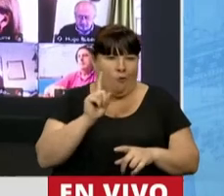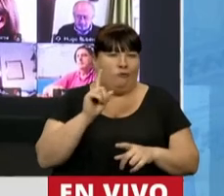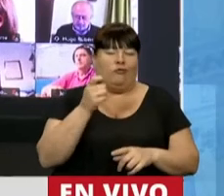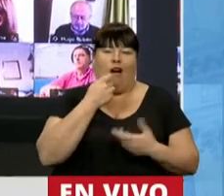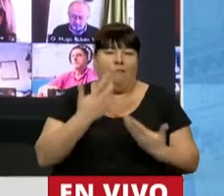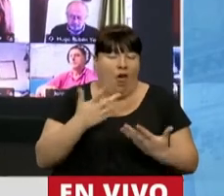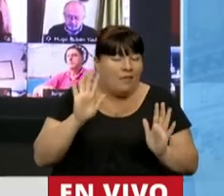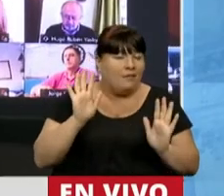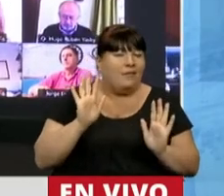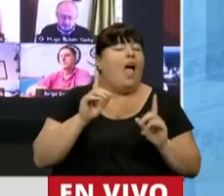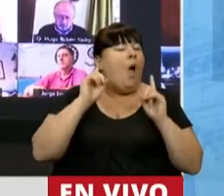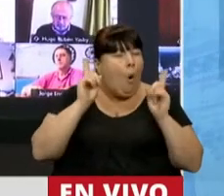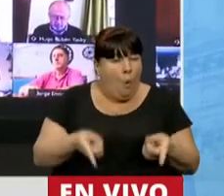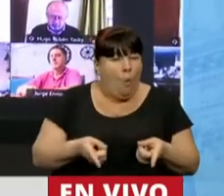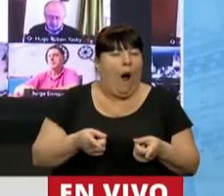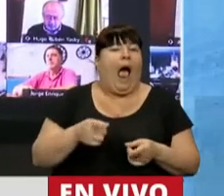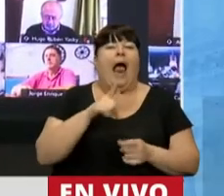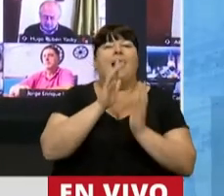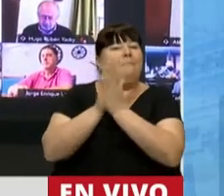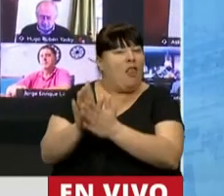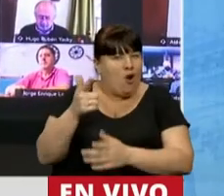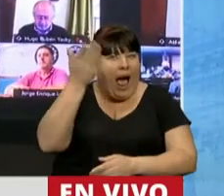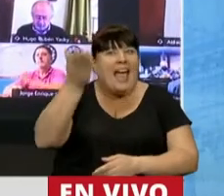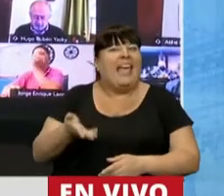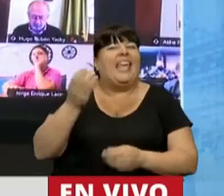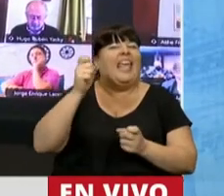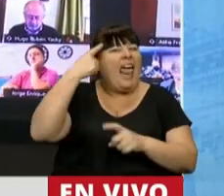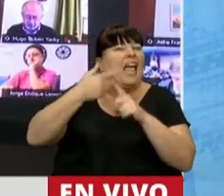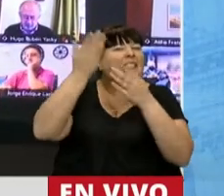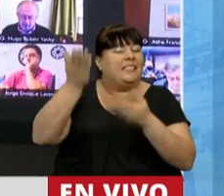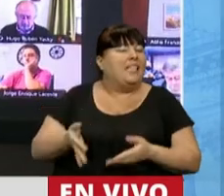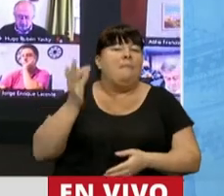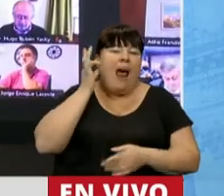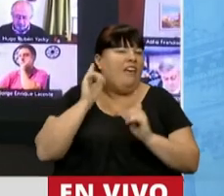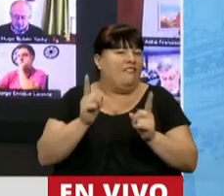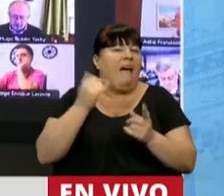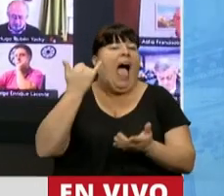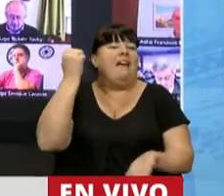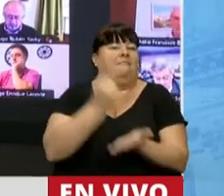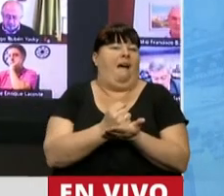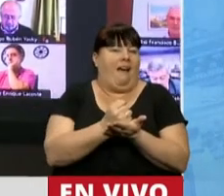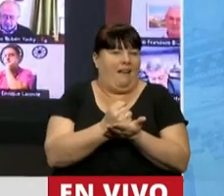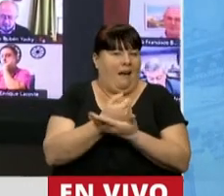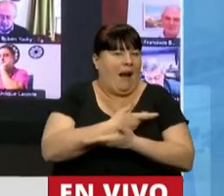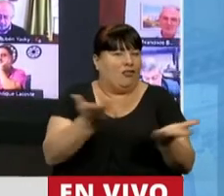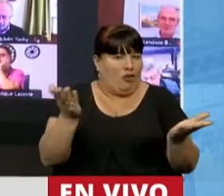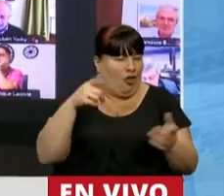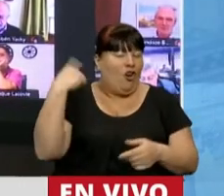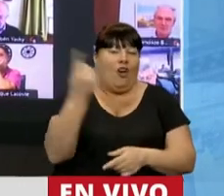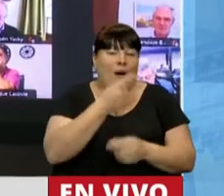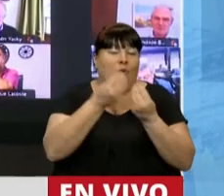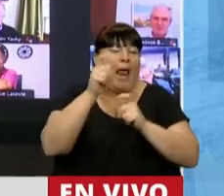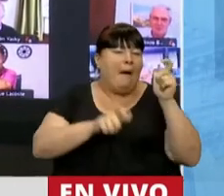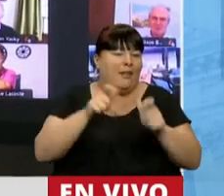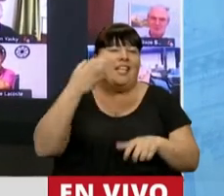muchas, a pesar de que no le perdonen ser quien fue, Diego sí dejó huellas. Es lo que muchos